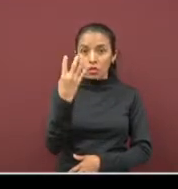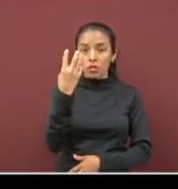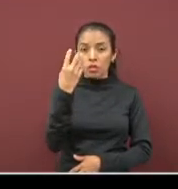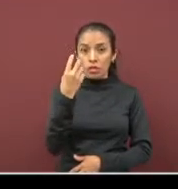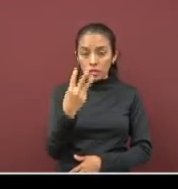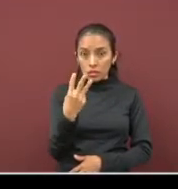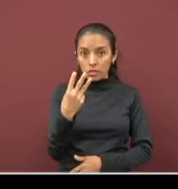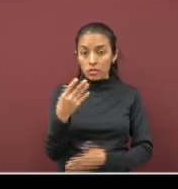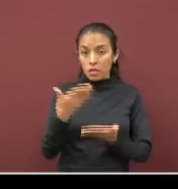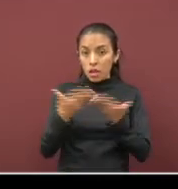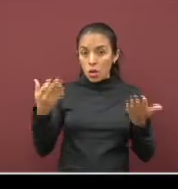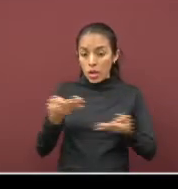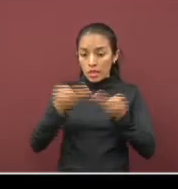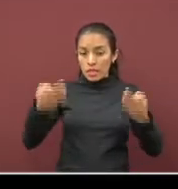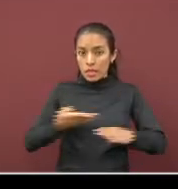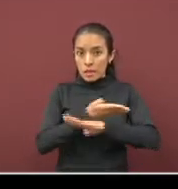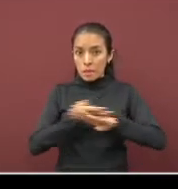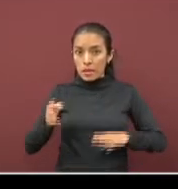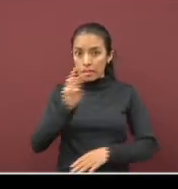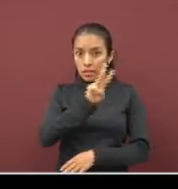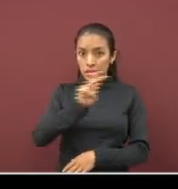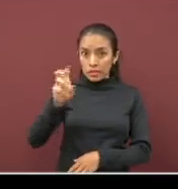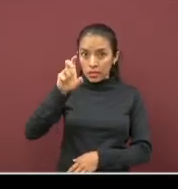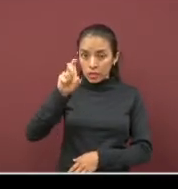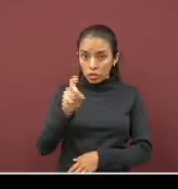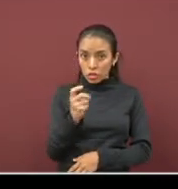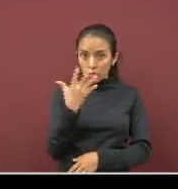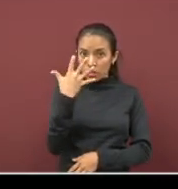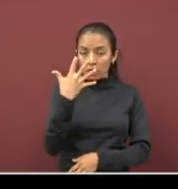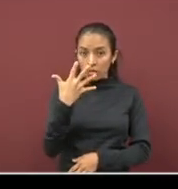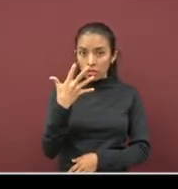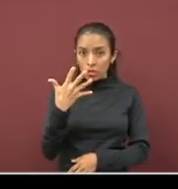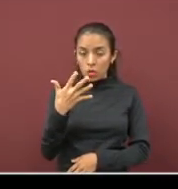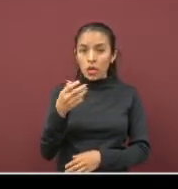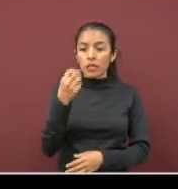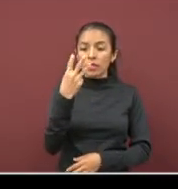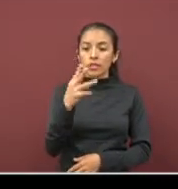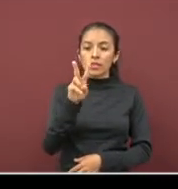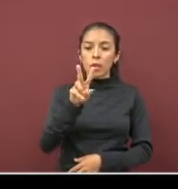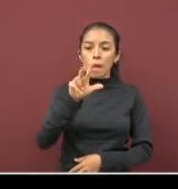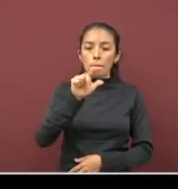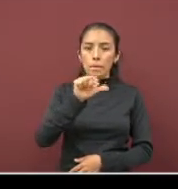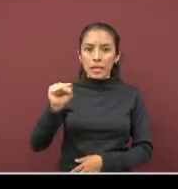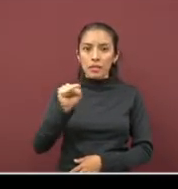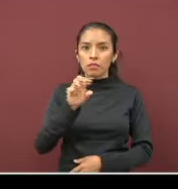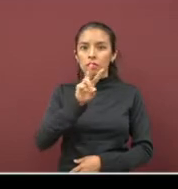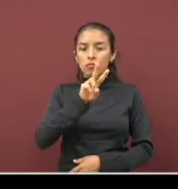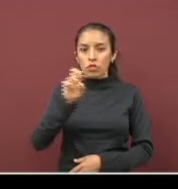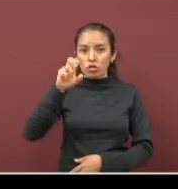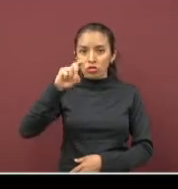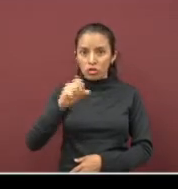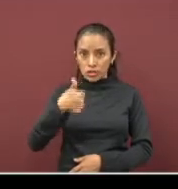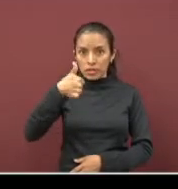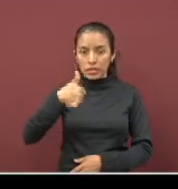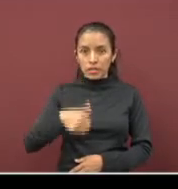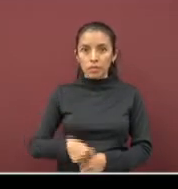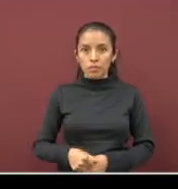ahora tierra blanca 335 y tres valles 236